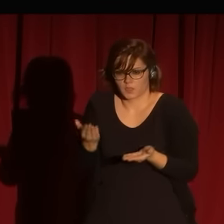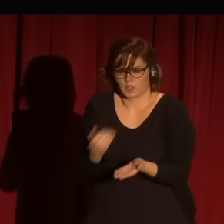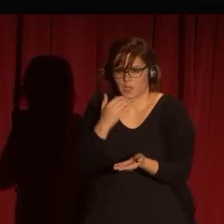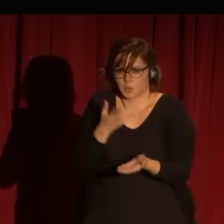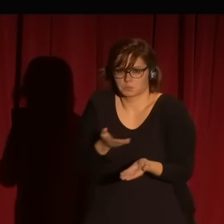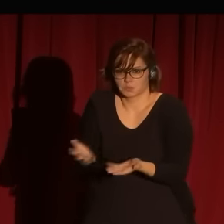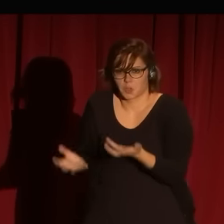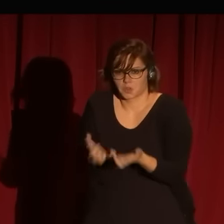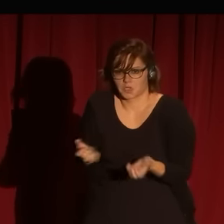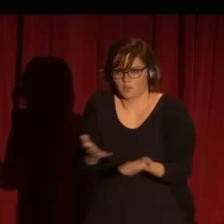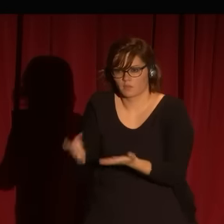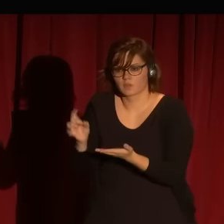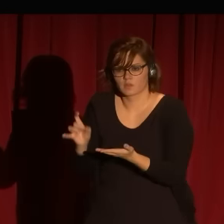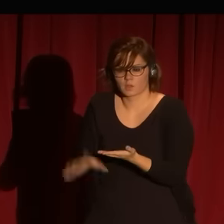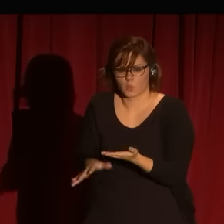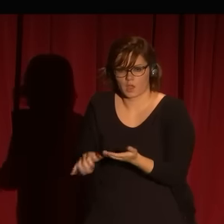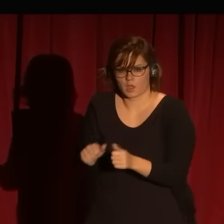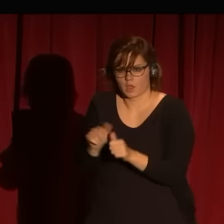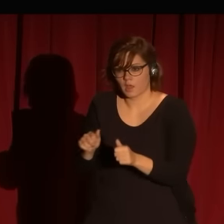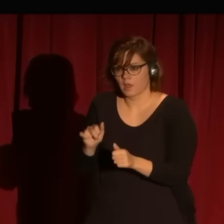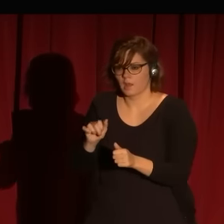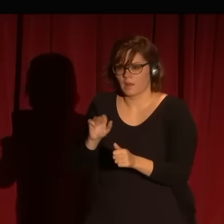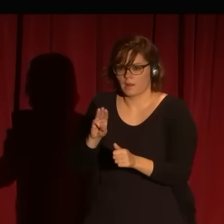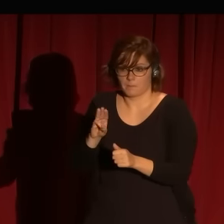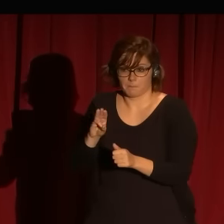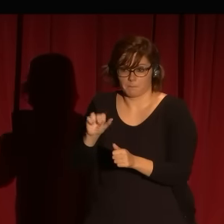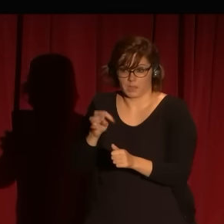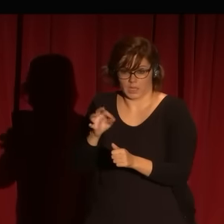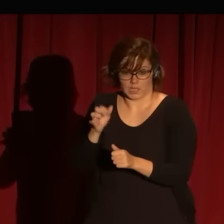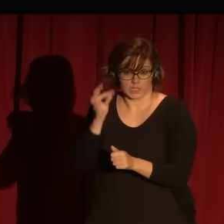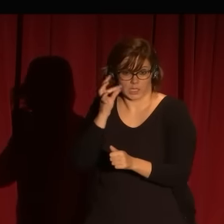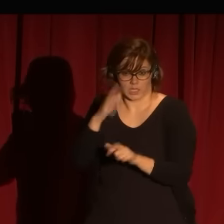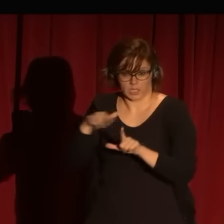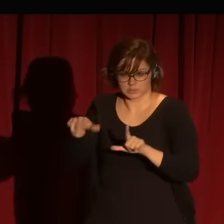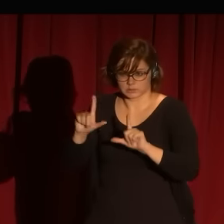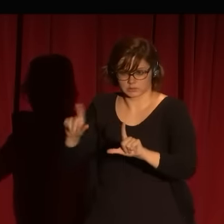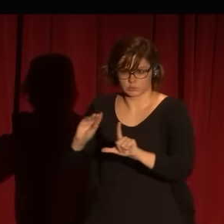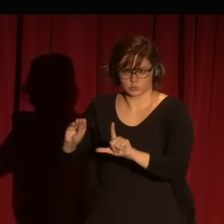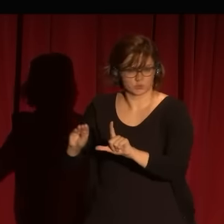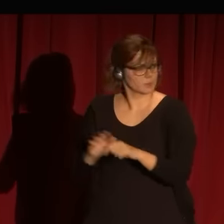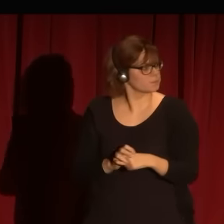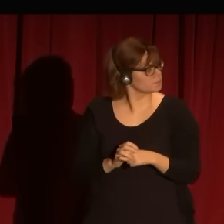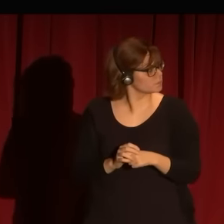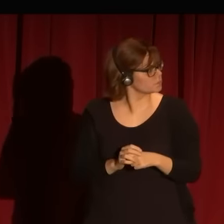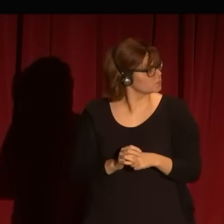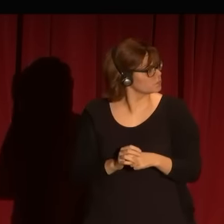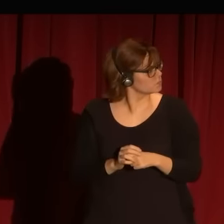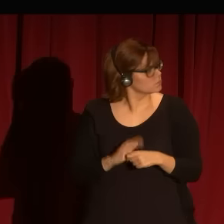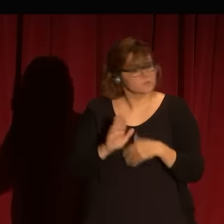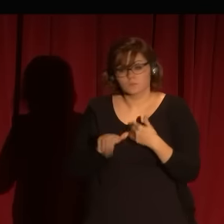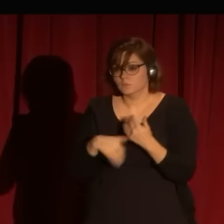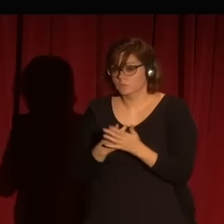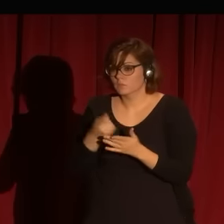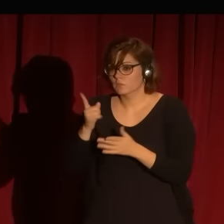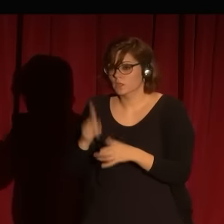a algún lugar que es una torta como las que incluye Clara peits en sus cuadros y veis aquí que entre estos mandatarios